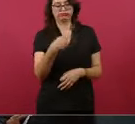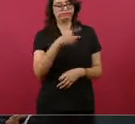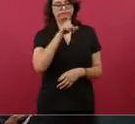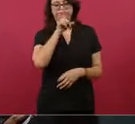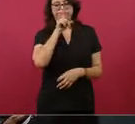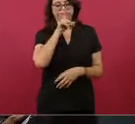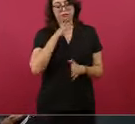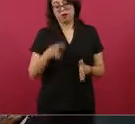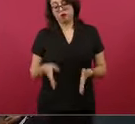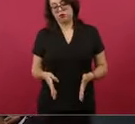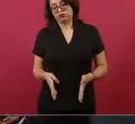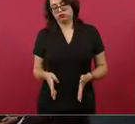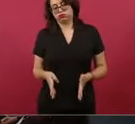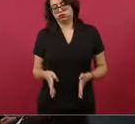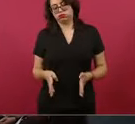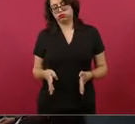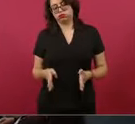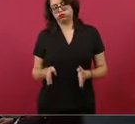considerable,